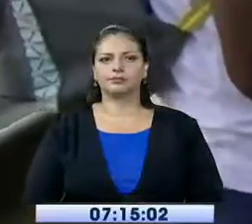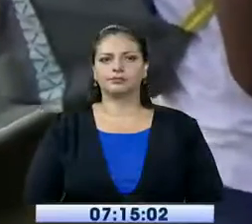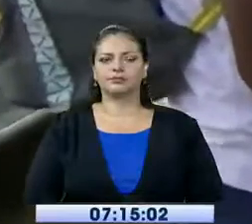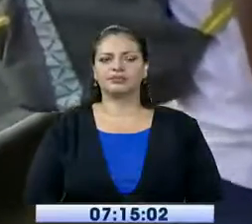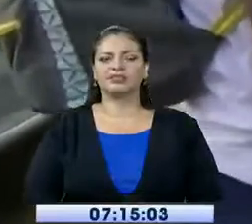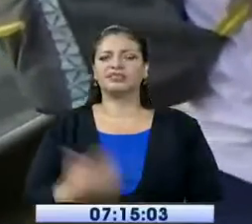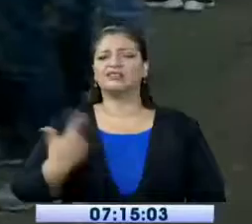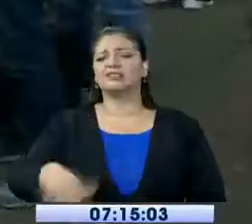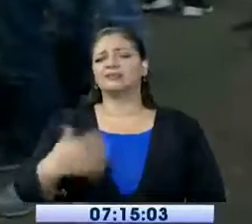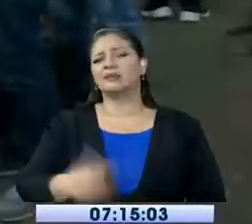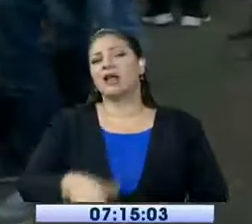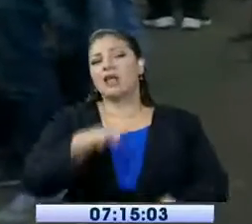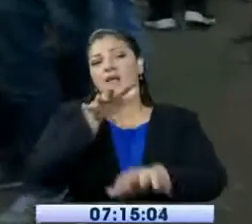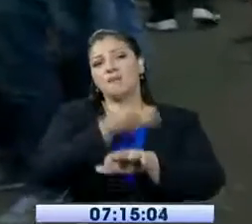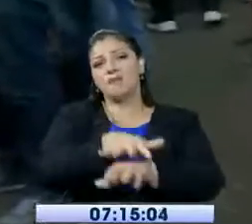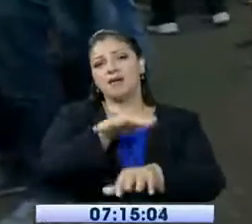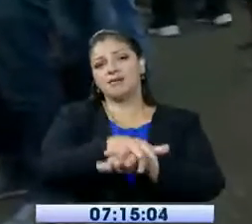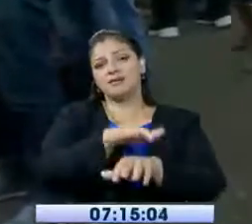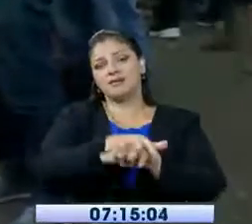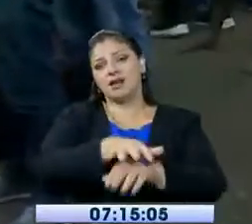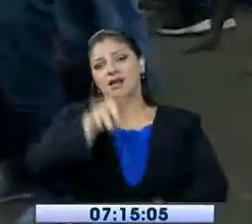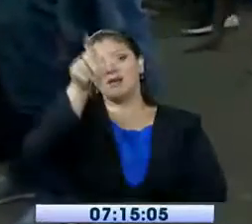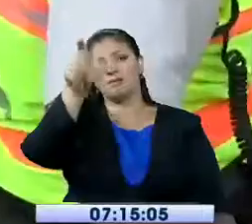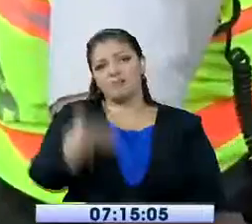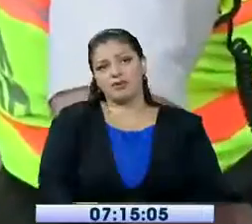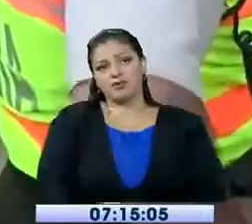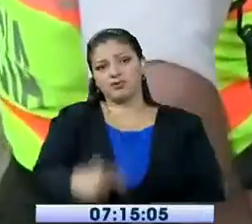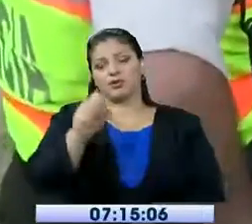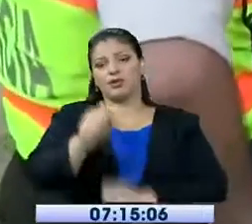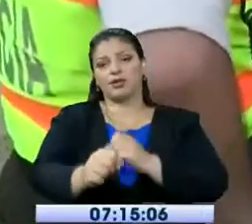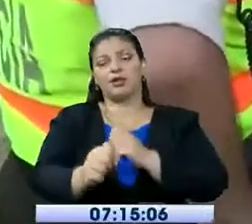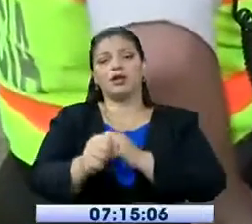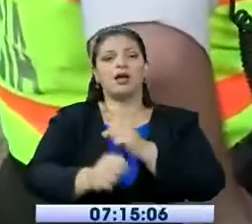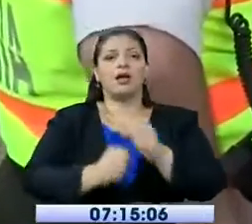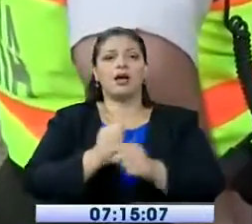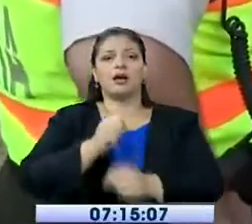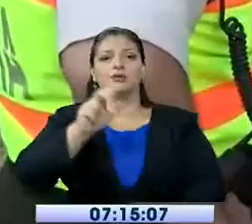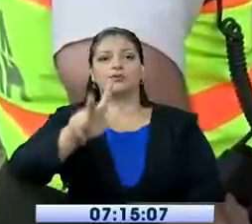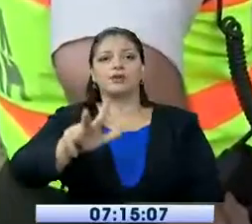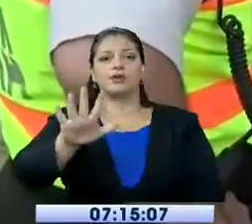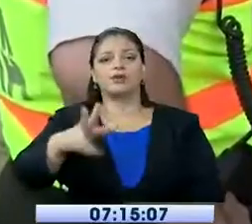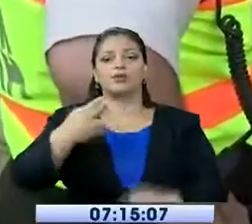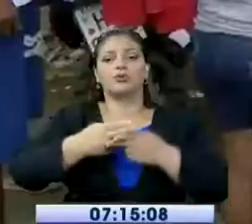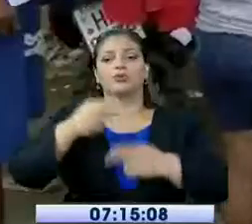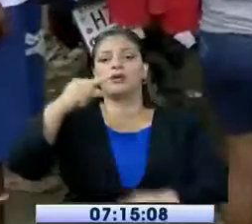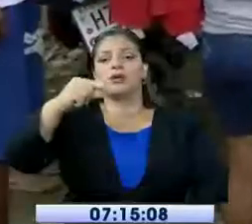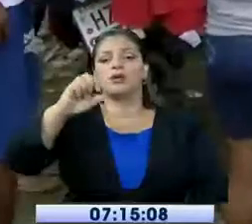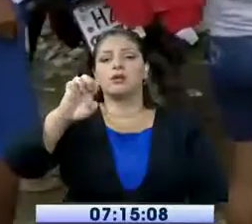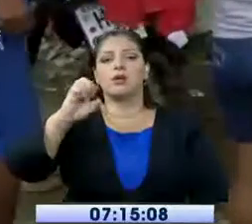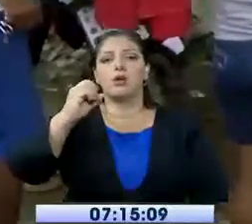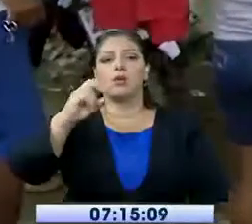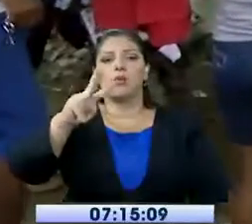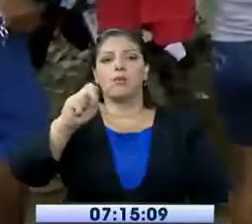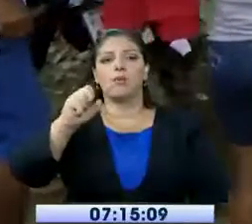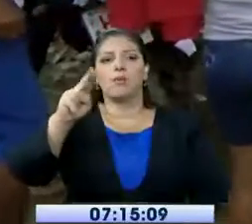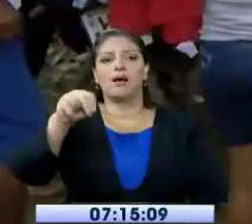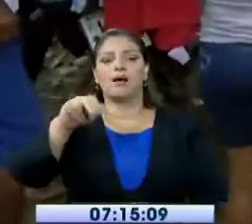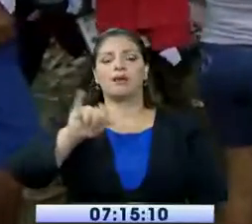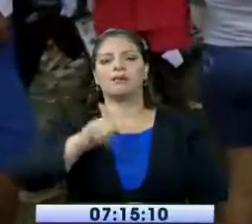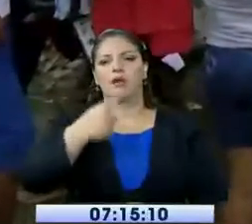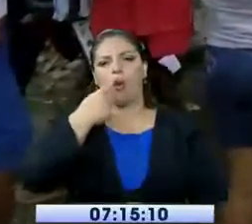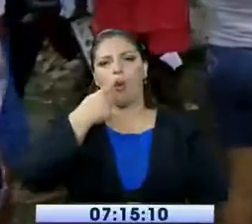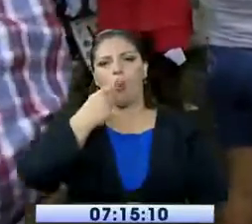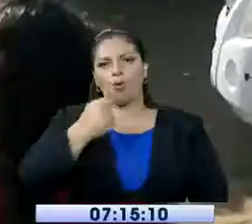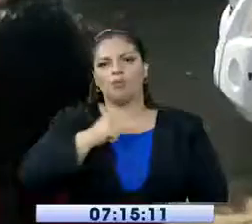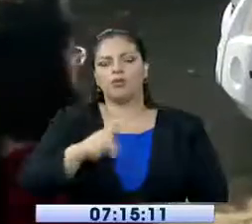Caso de sicariato se produjo en la provincia de El Oro. Giovanni Oyola, de 35 años de edad, fue asesinado de un balazo